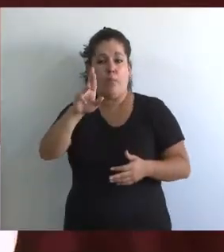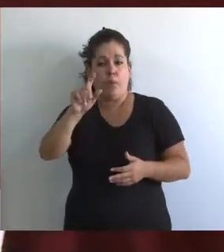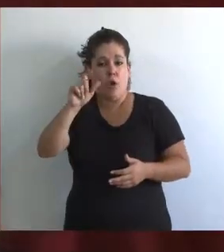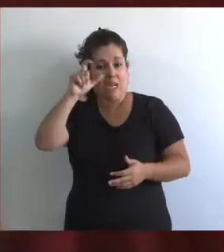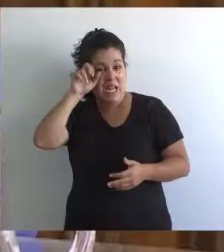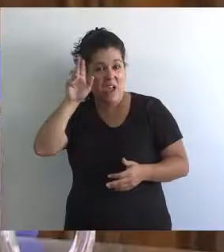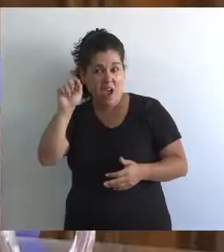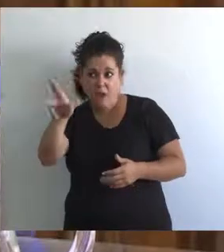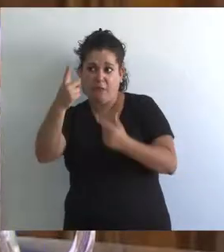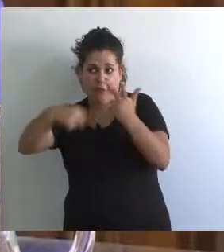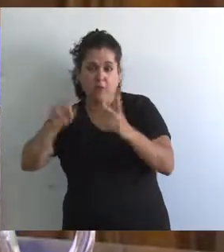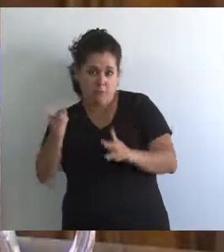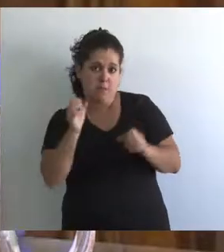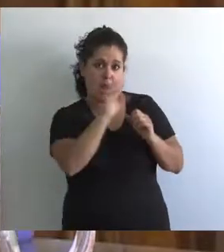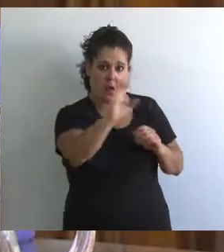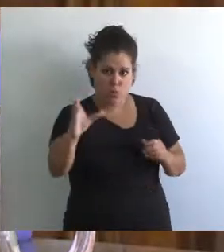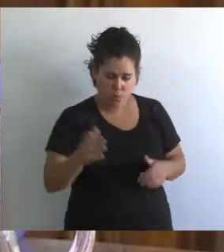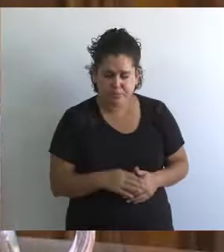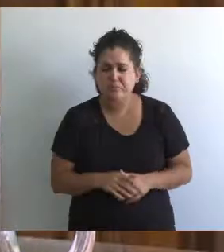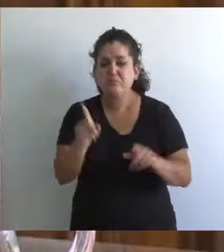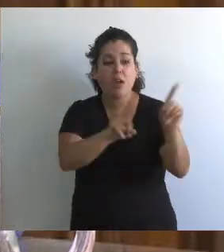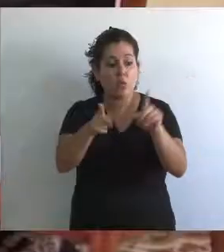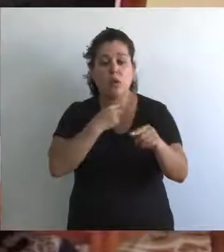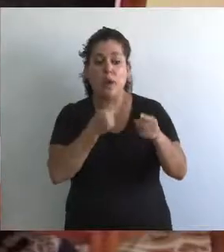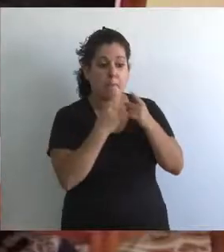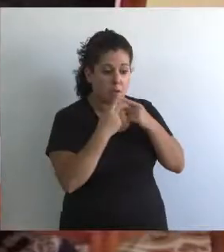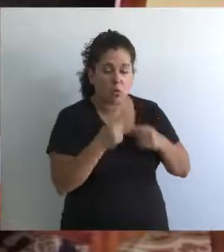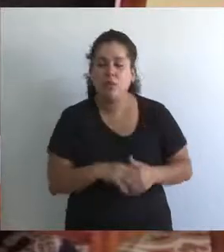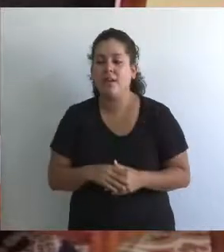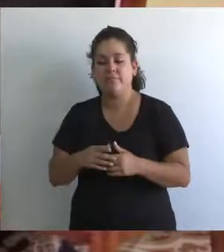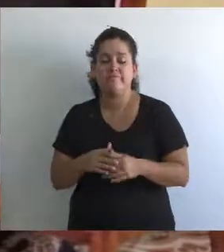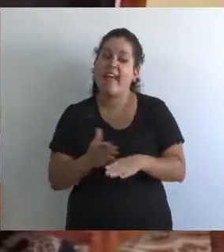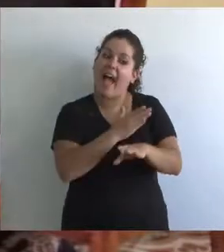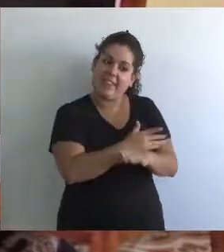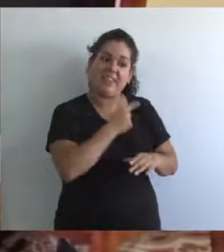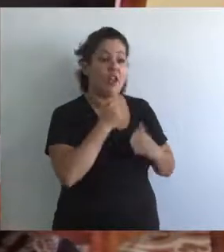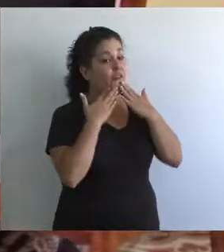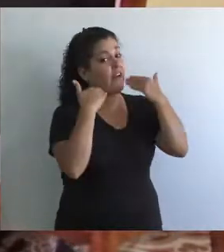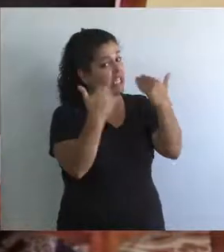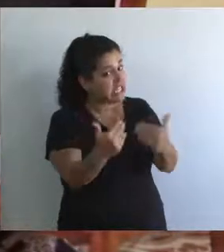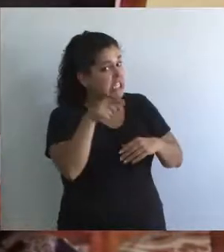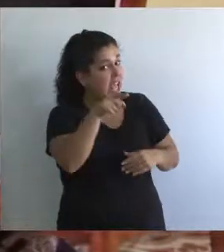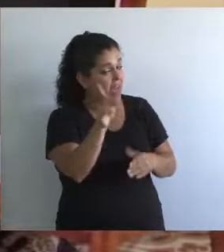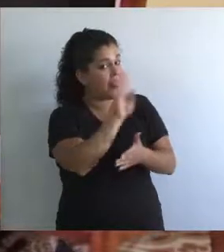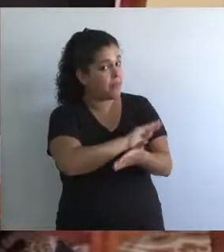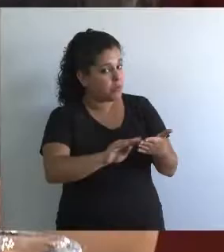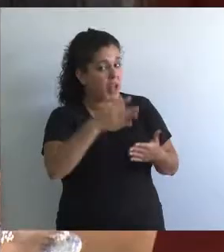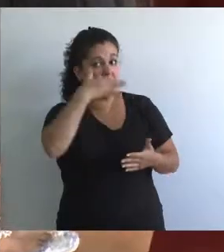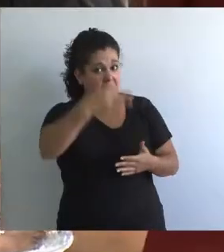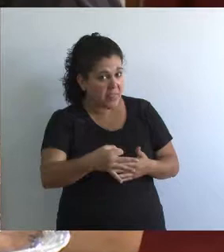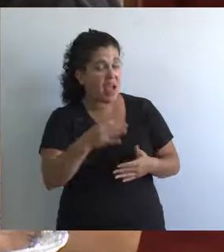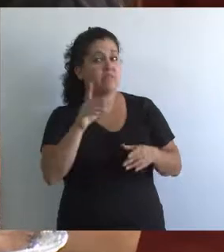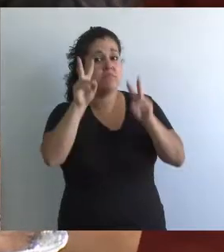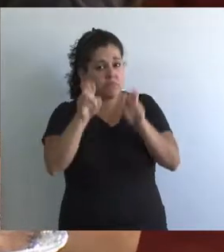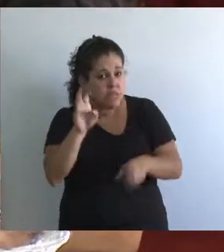pueda desarrollarse en el barrio. Margarita, Pablo, ¿alguna pregunta? Bueno, ante todo me gustaría felicitar al diputado por esta iniciativa que me parece que